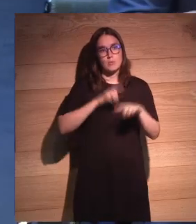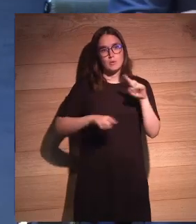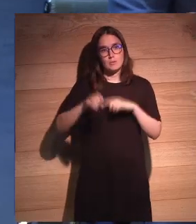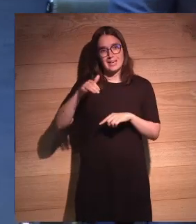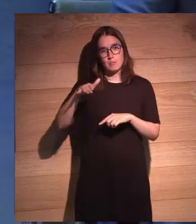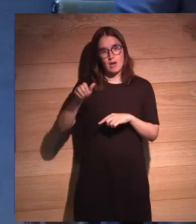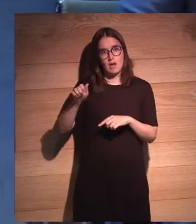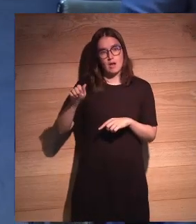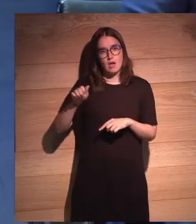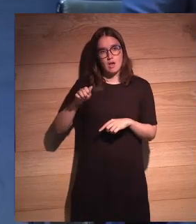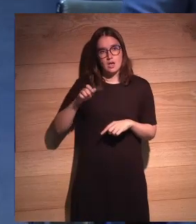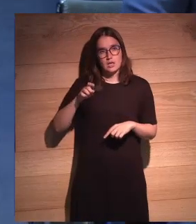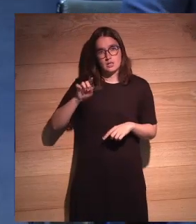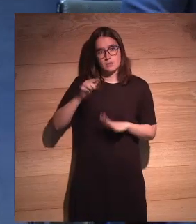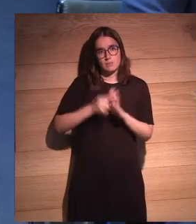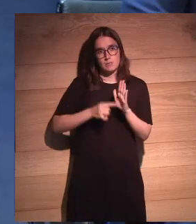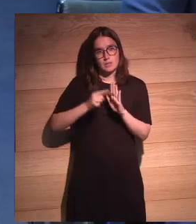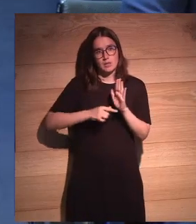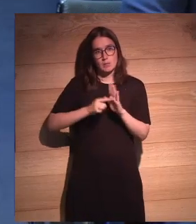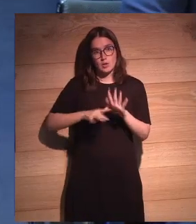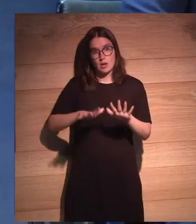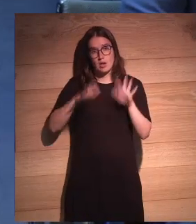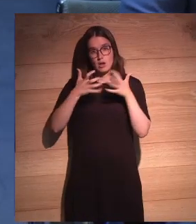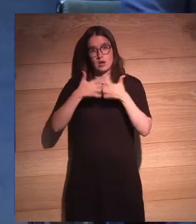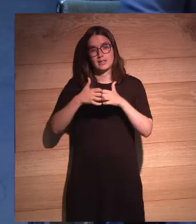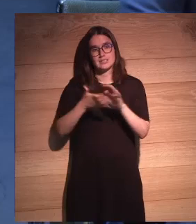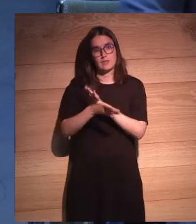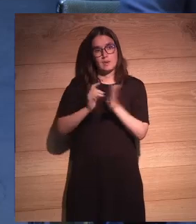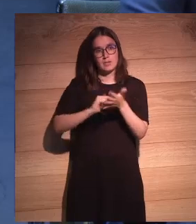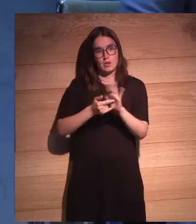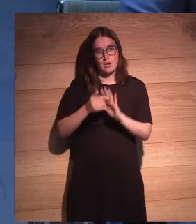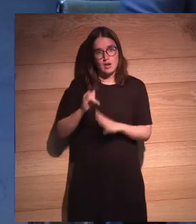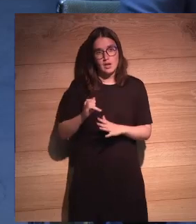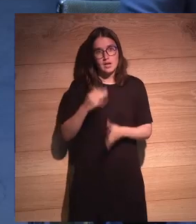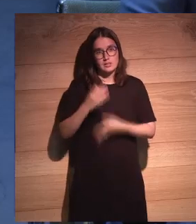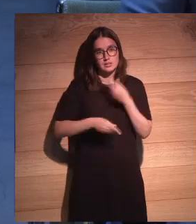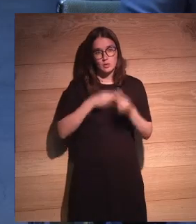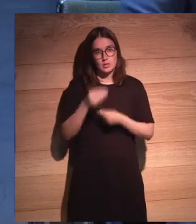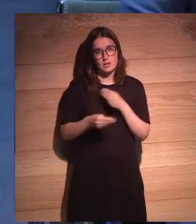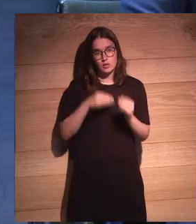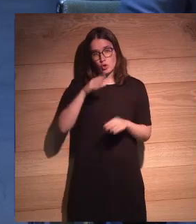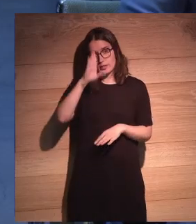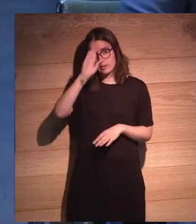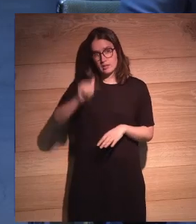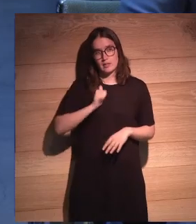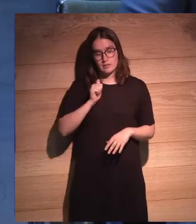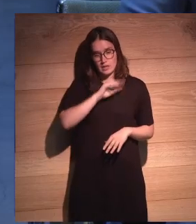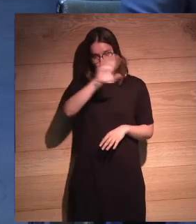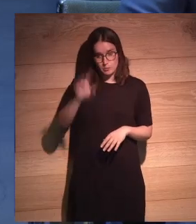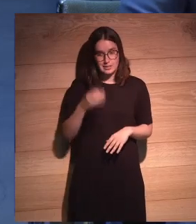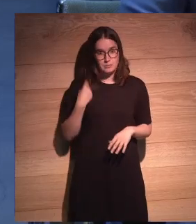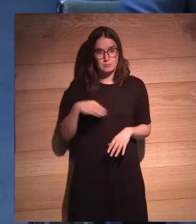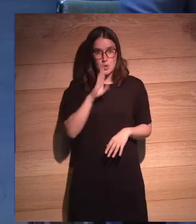sigma, y es el principio de Mastery Learning. Existen metodologías que se están utilizando con inteligencia artificial en estos